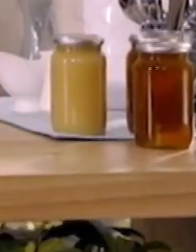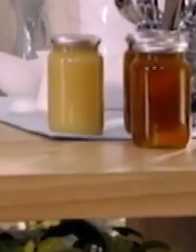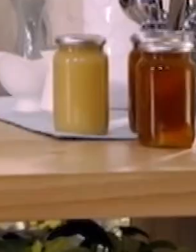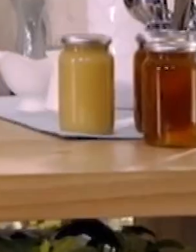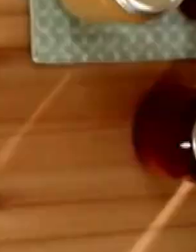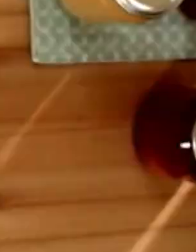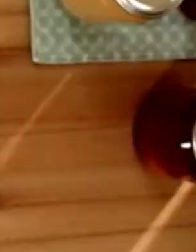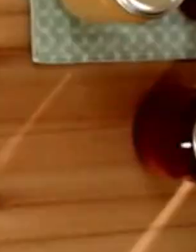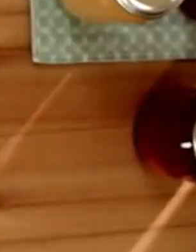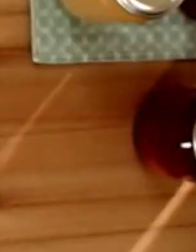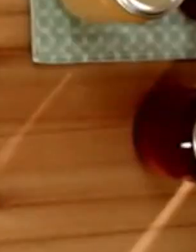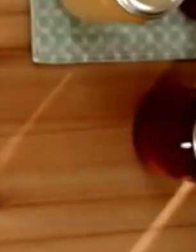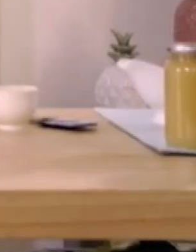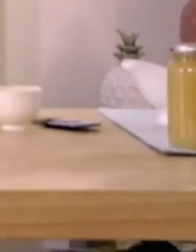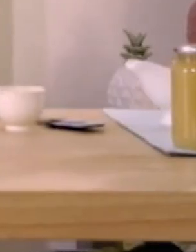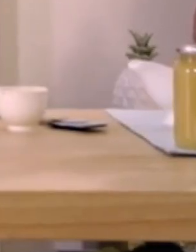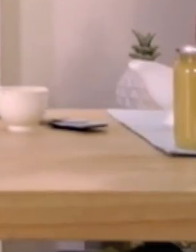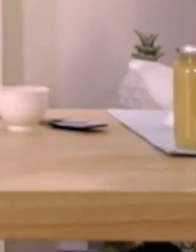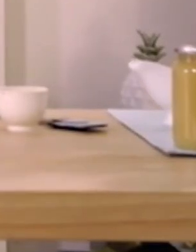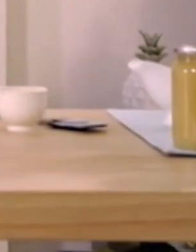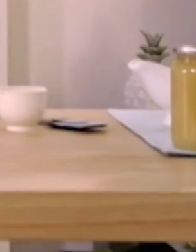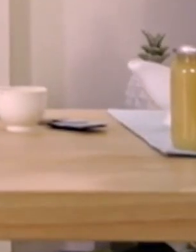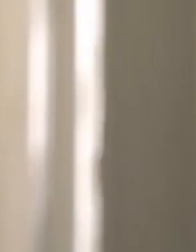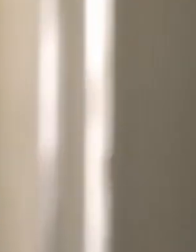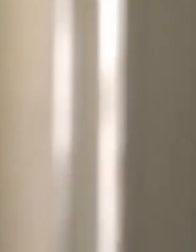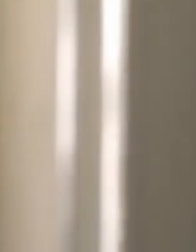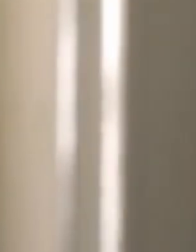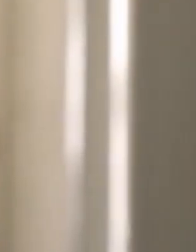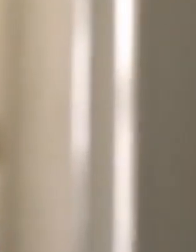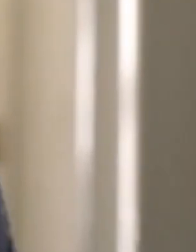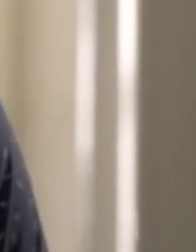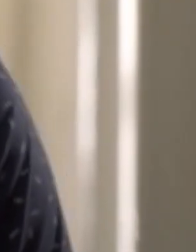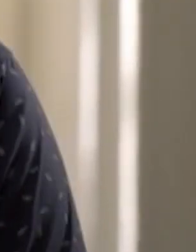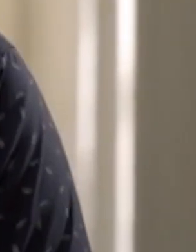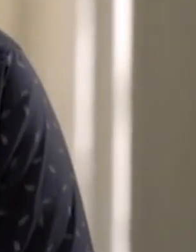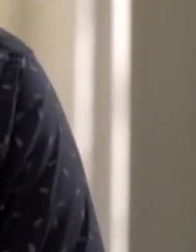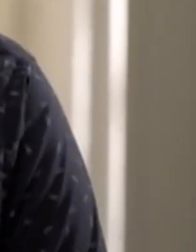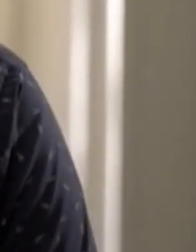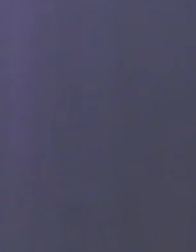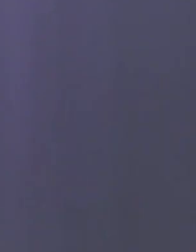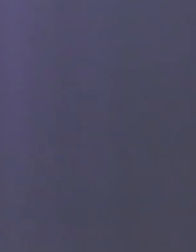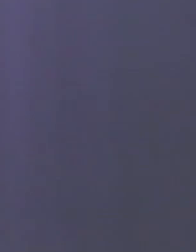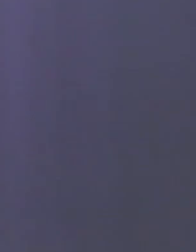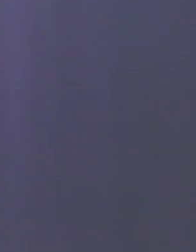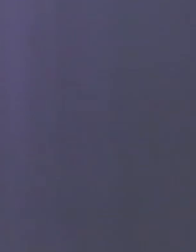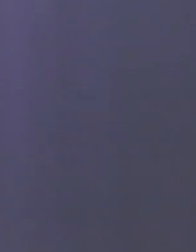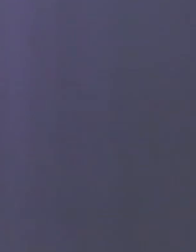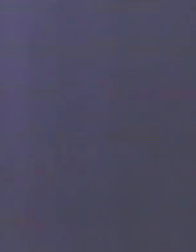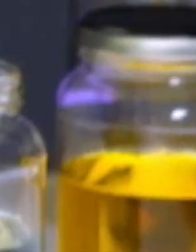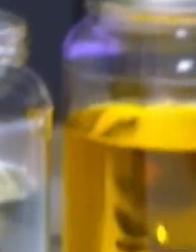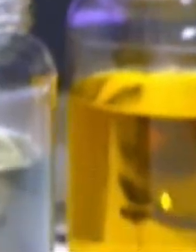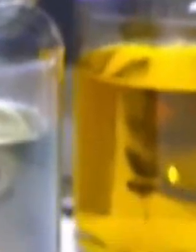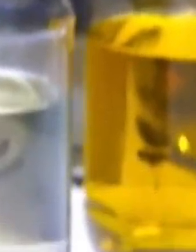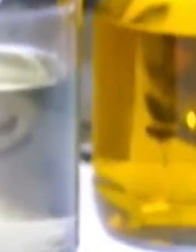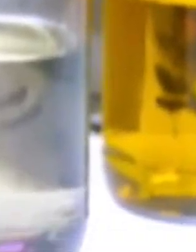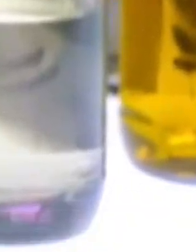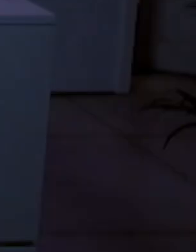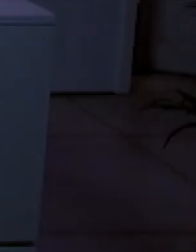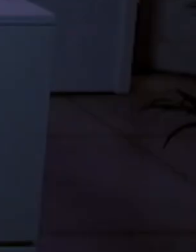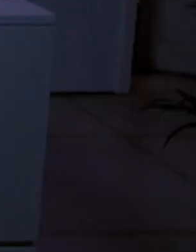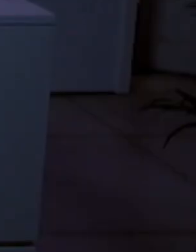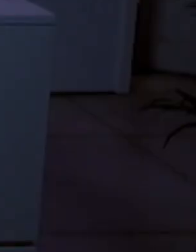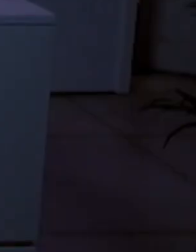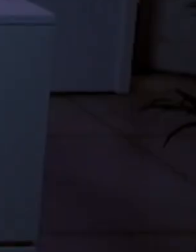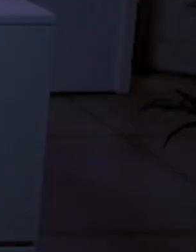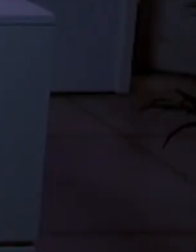yo porque tengo una alumna científica, así que muchas veces al que le toca aprender es a mí. Ciencia a la carta,